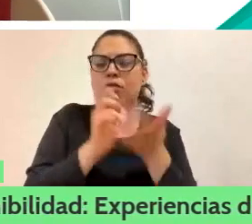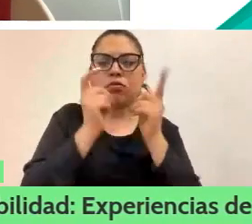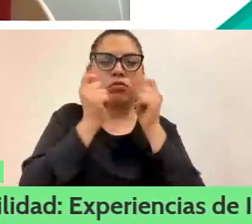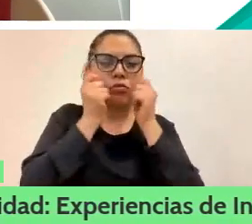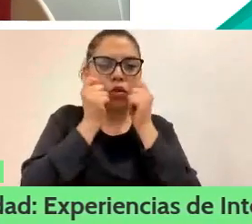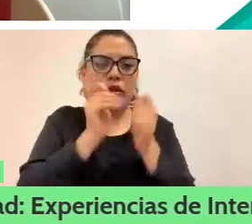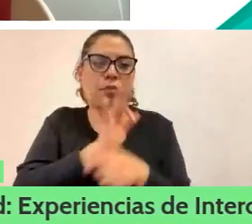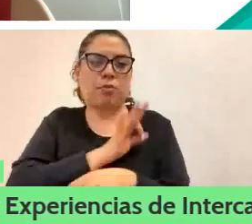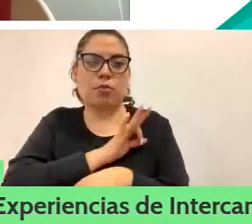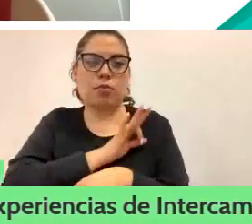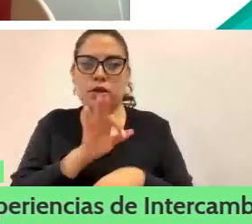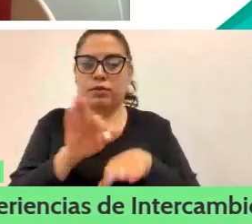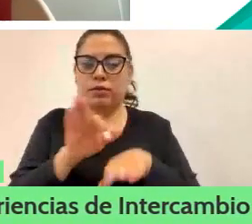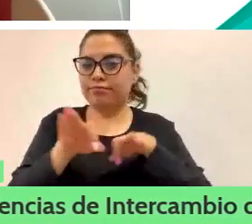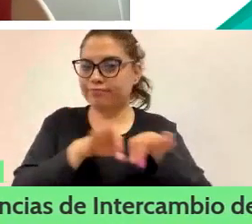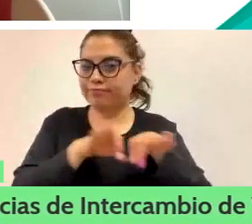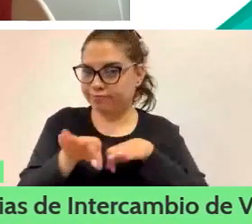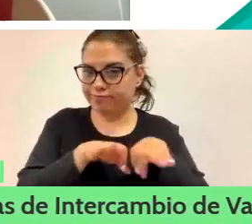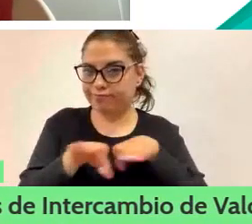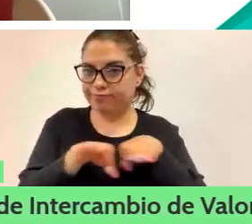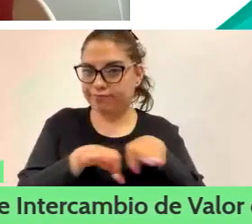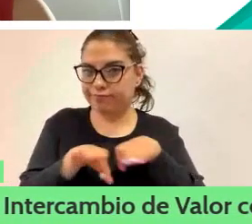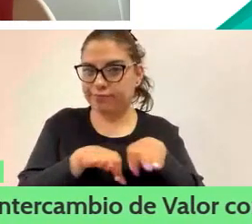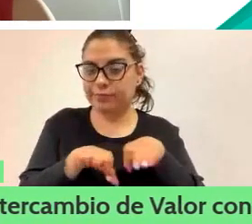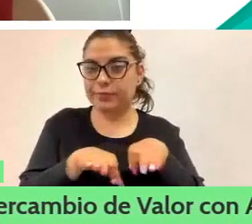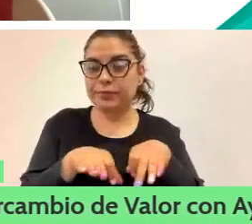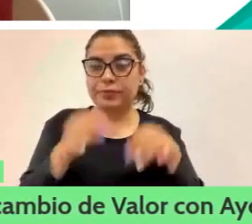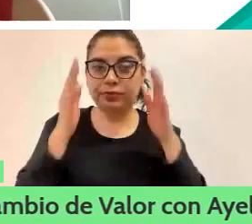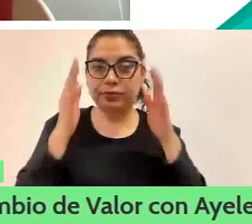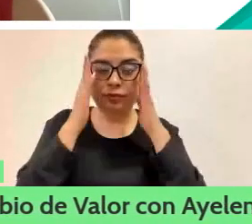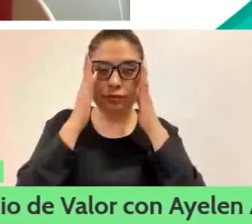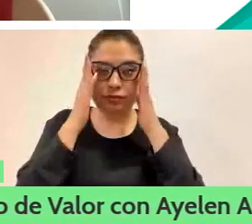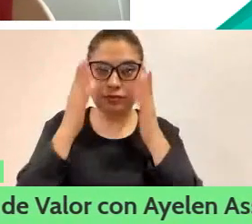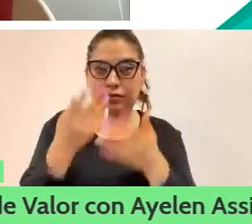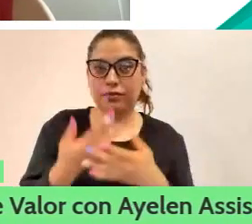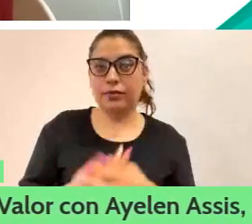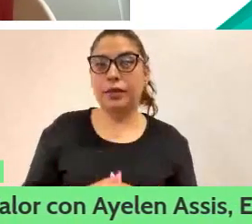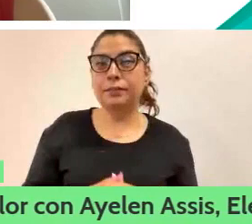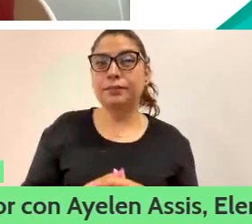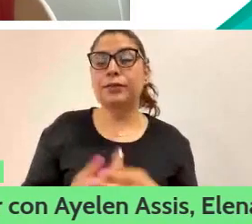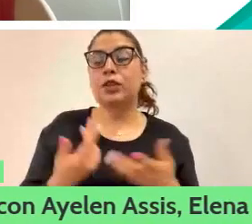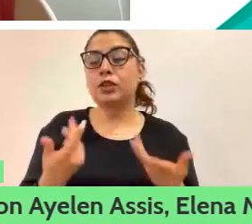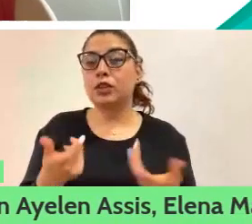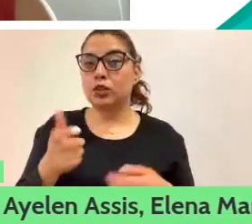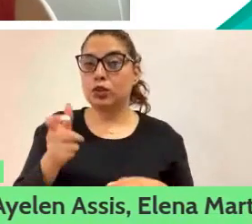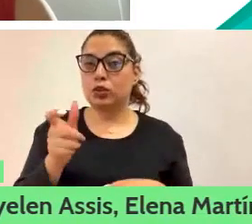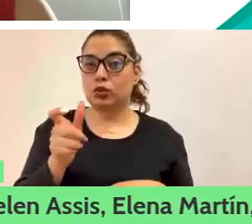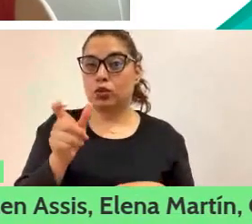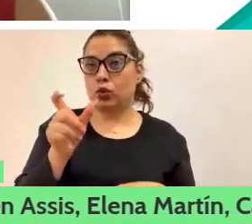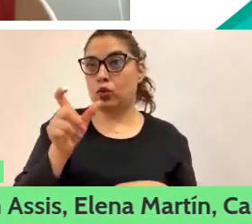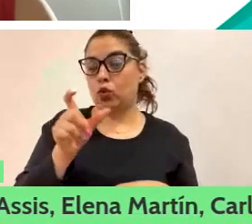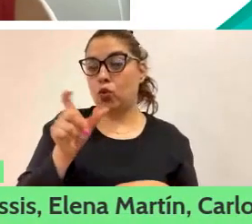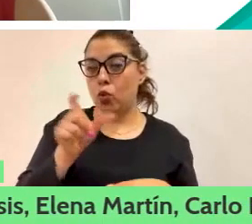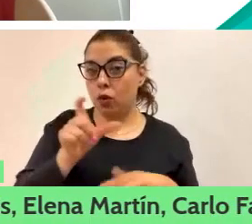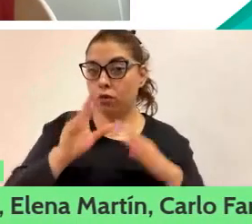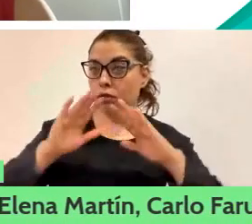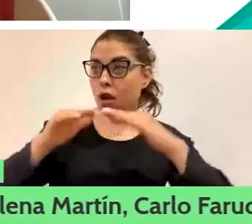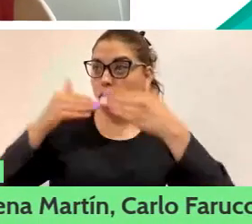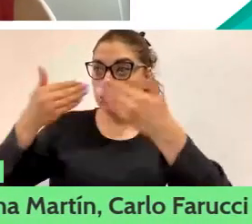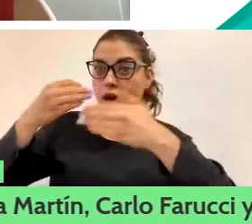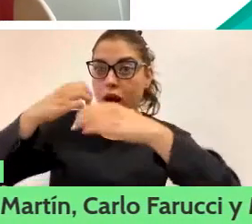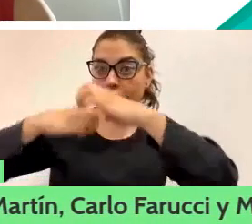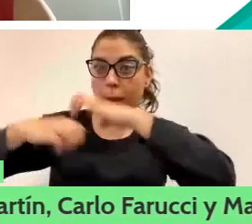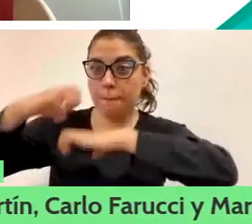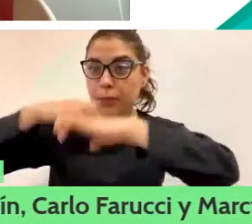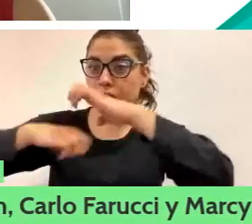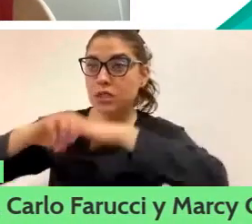estos dos colectivos, porque son los que nos han ido dando curso a los pedidos de que nos fueron haciendo las distintas empresas